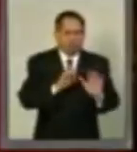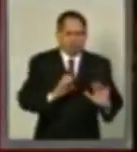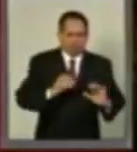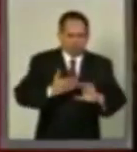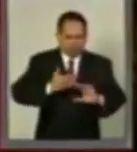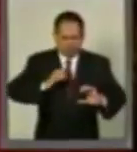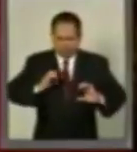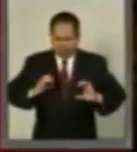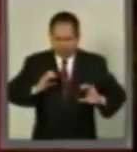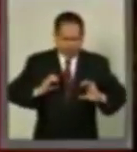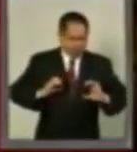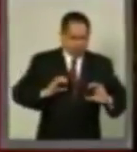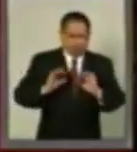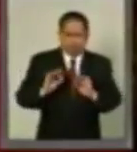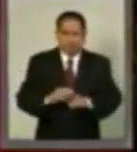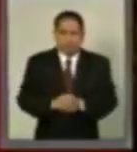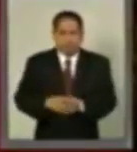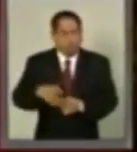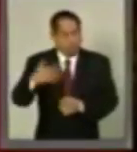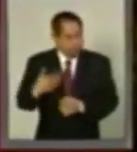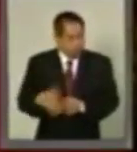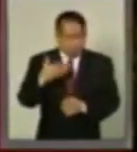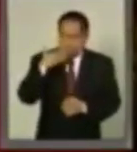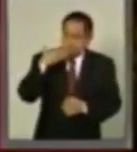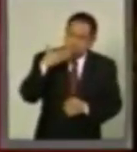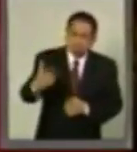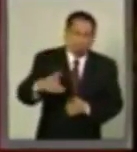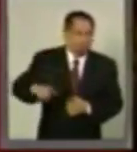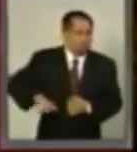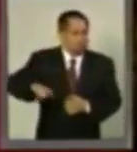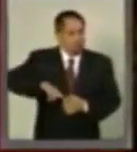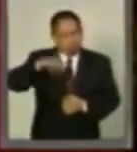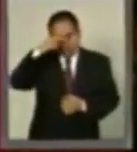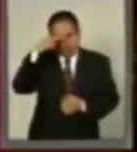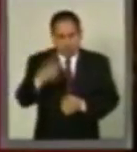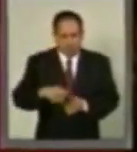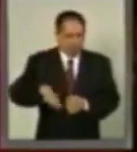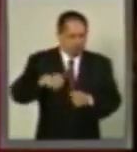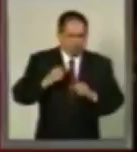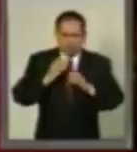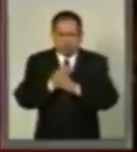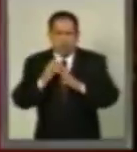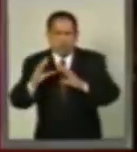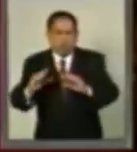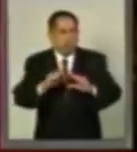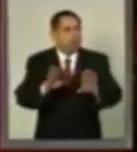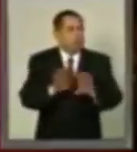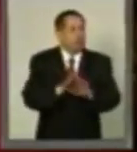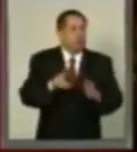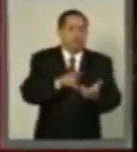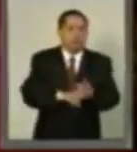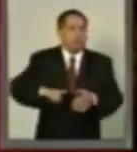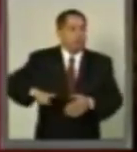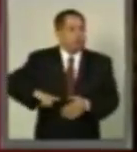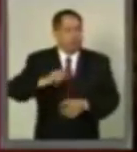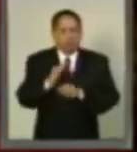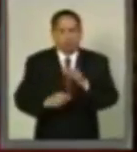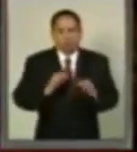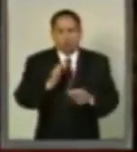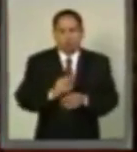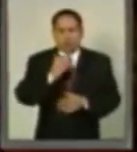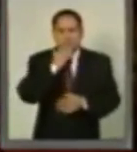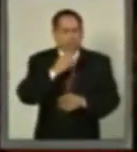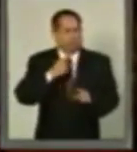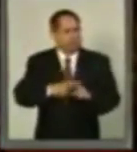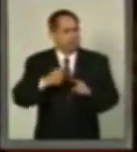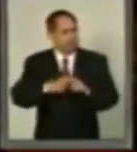Reconocemos el esfuerzo del gobierno de la República para fortalecer las capacidades del Estado en todos sus